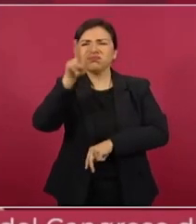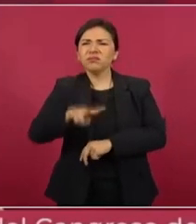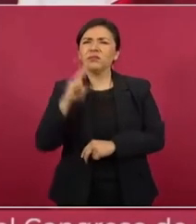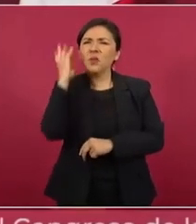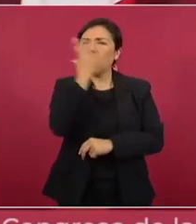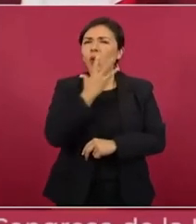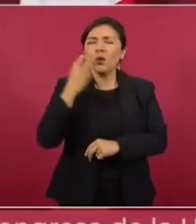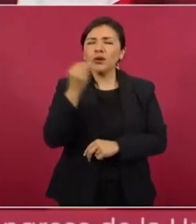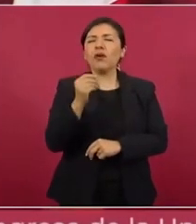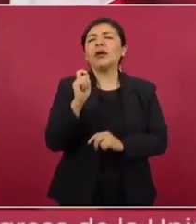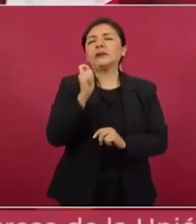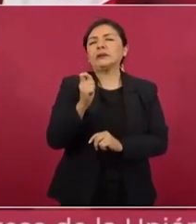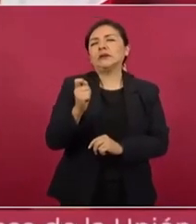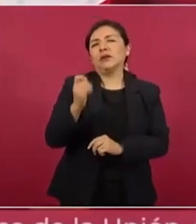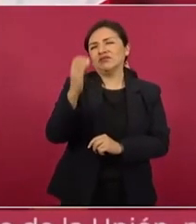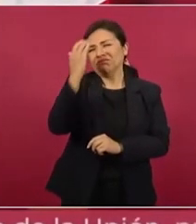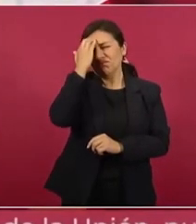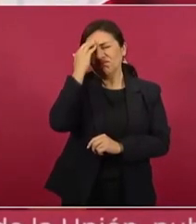lo que era un